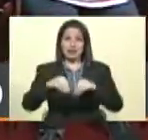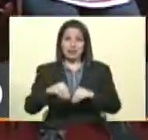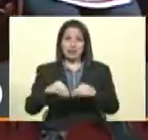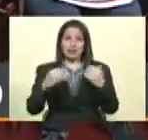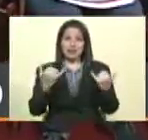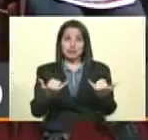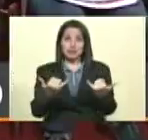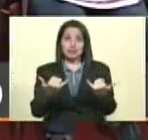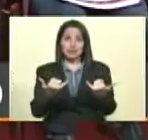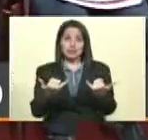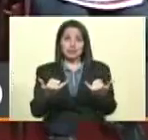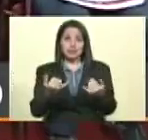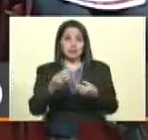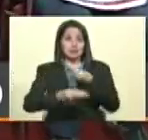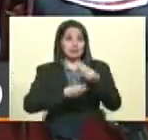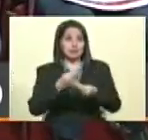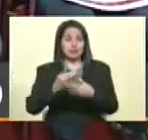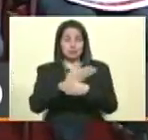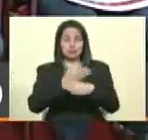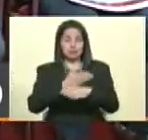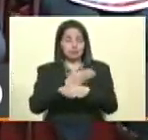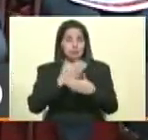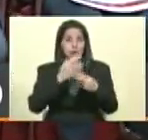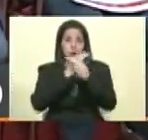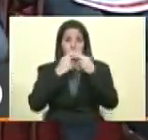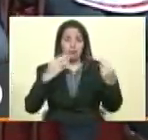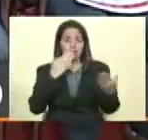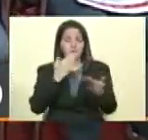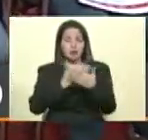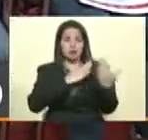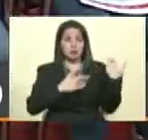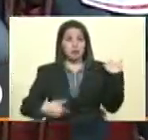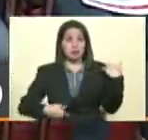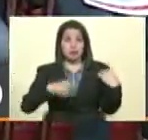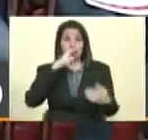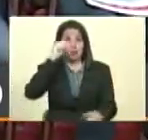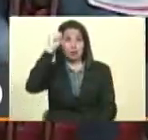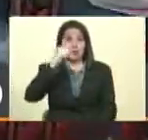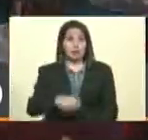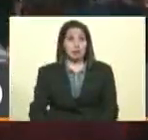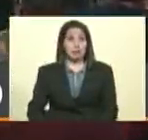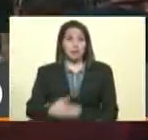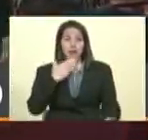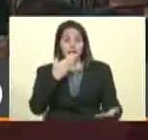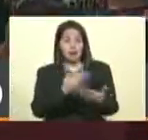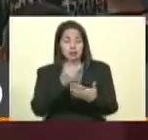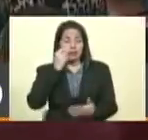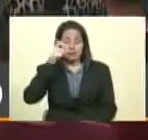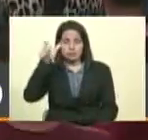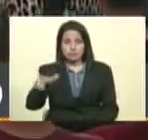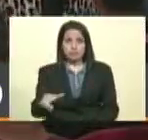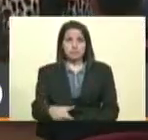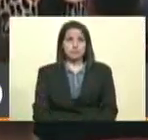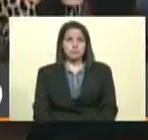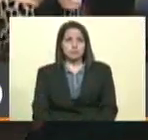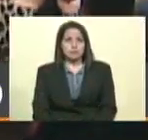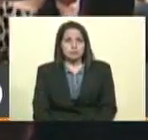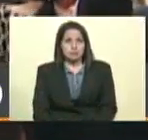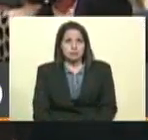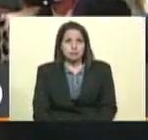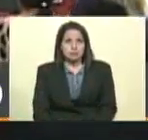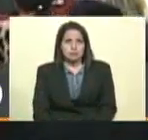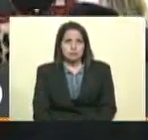momento de convención y este momento de compromiso. Muchas gracias, presidente. Néstor Valentino Valle, gracias, camarada.